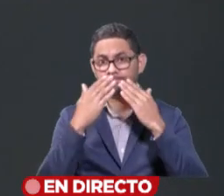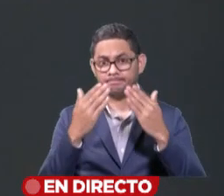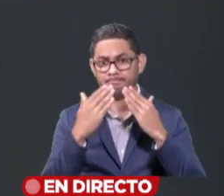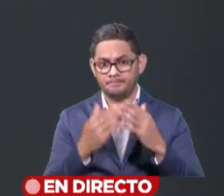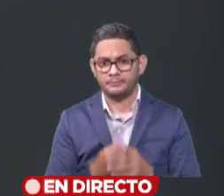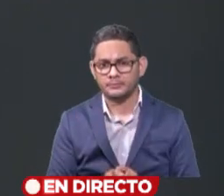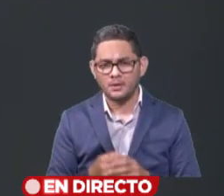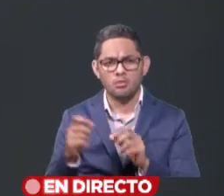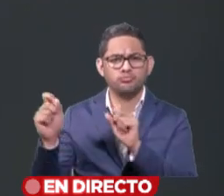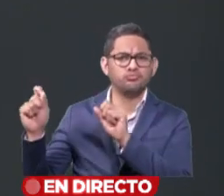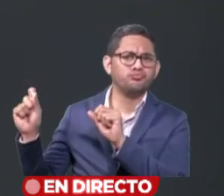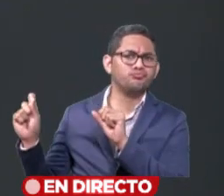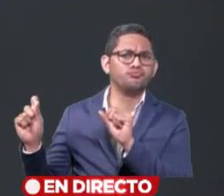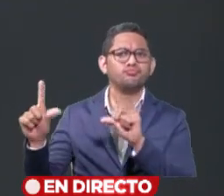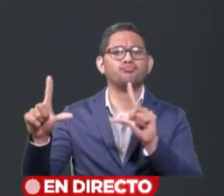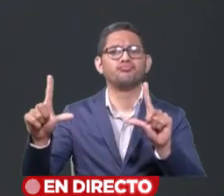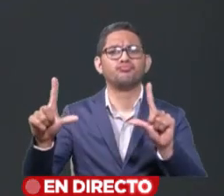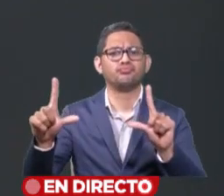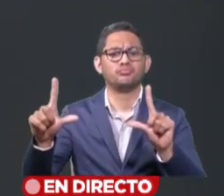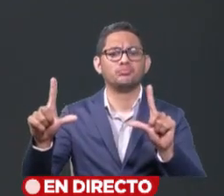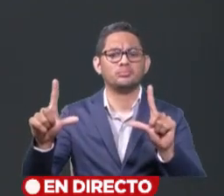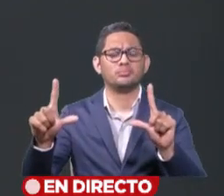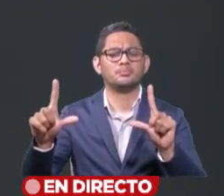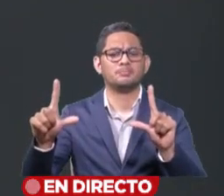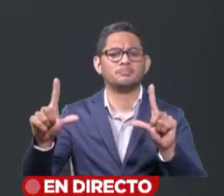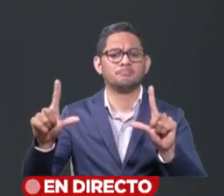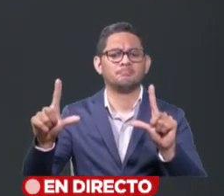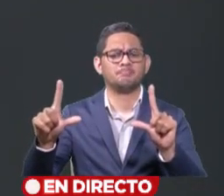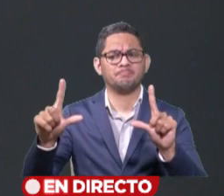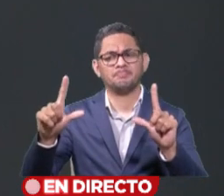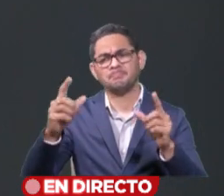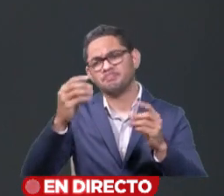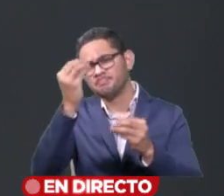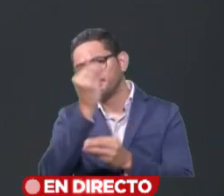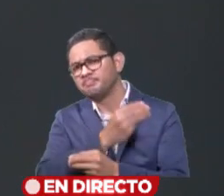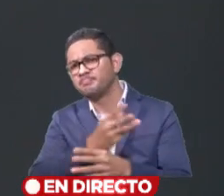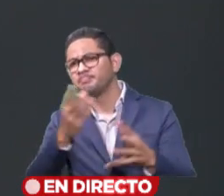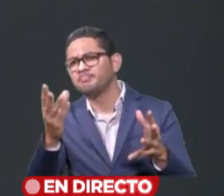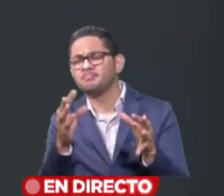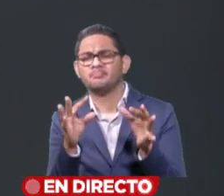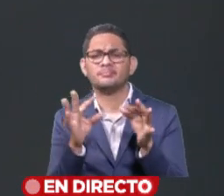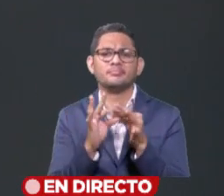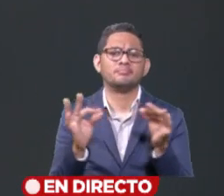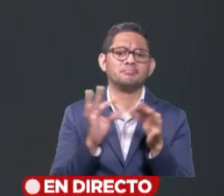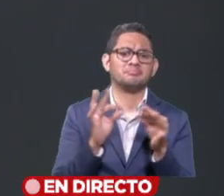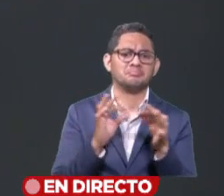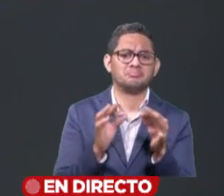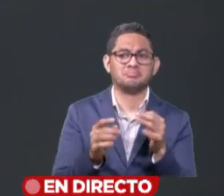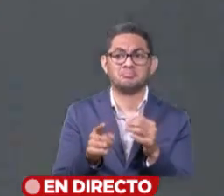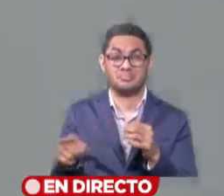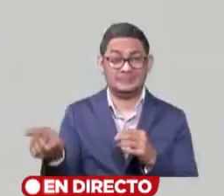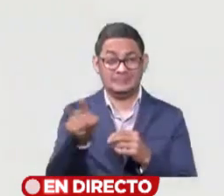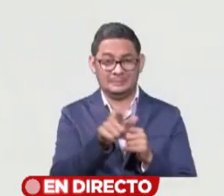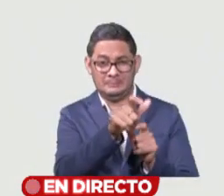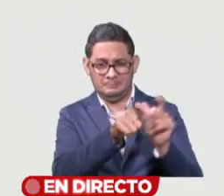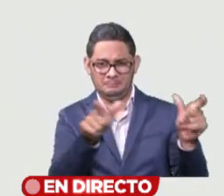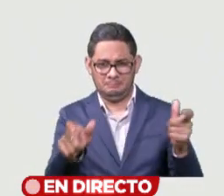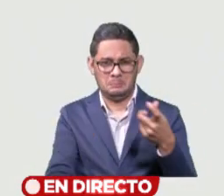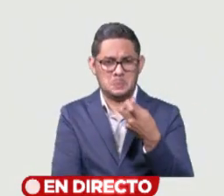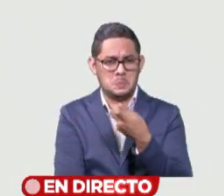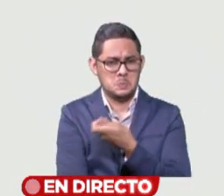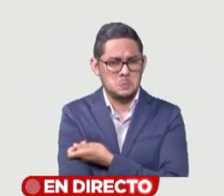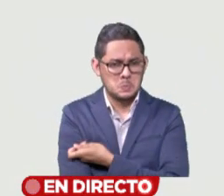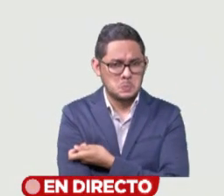Vamos a compartir con ustedes esta tarde información relacionada con el seguimiento de los pacientes